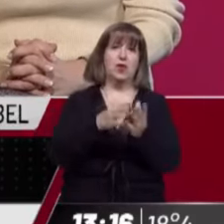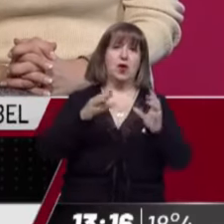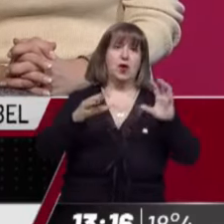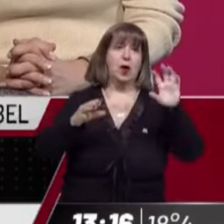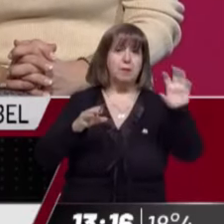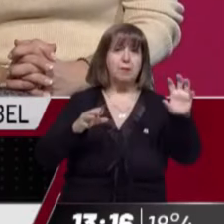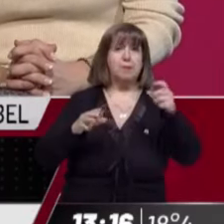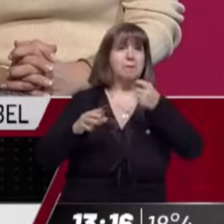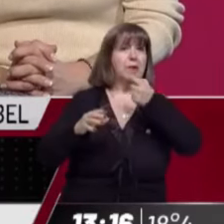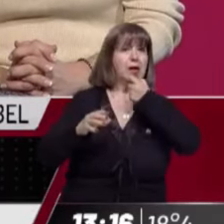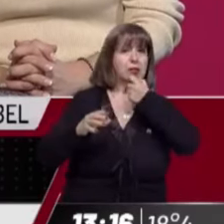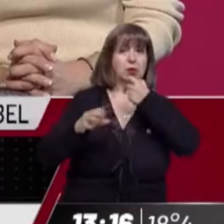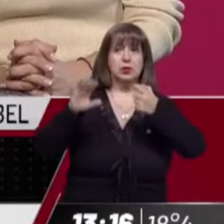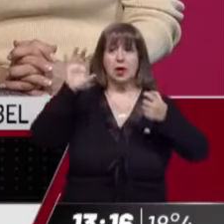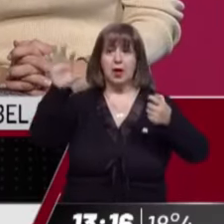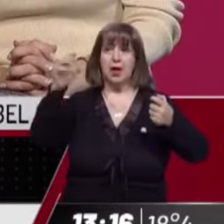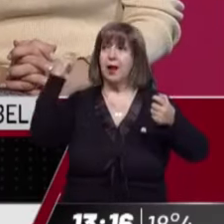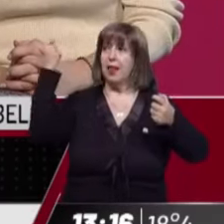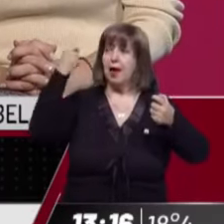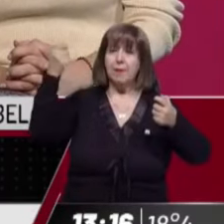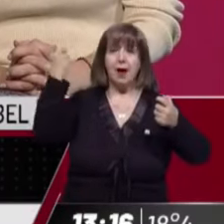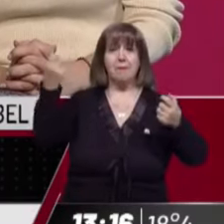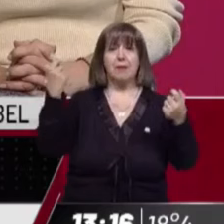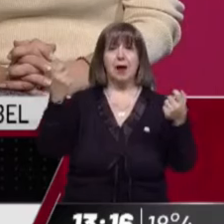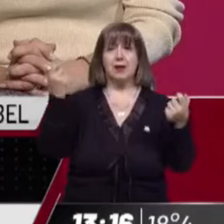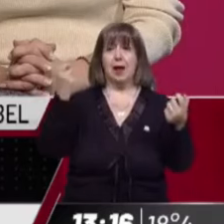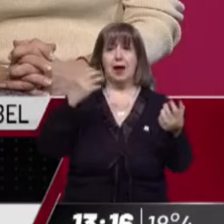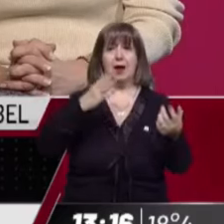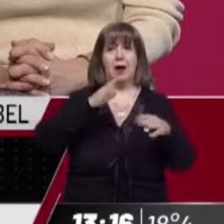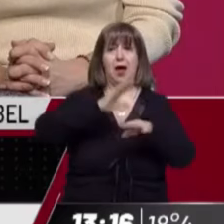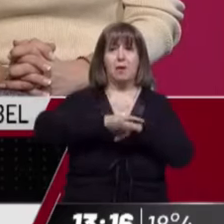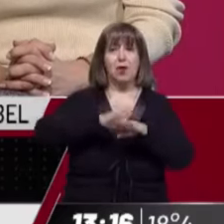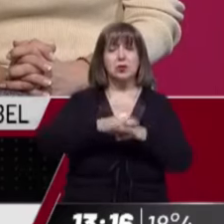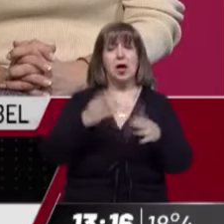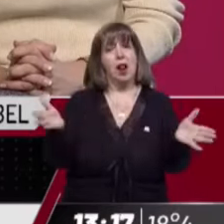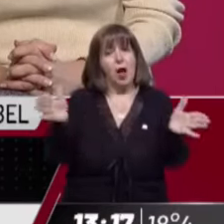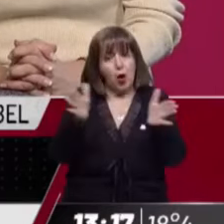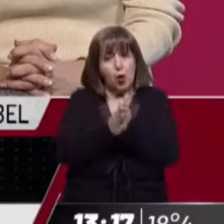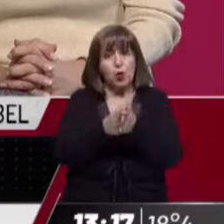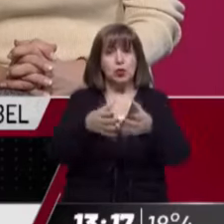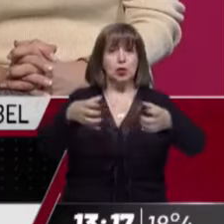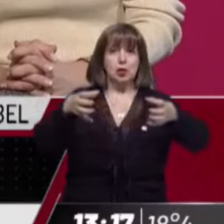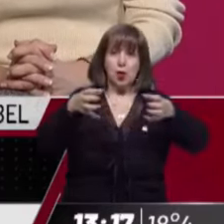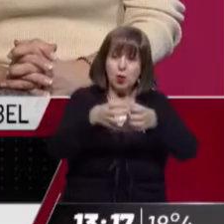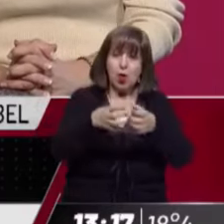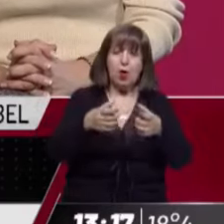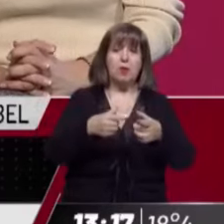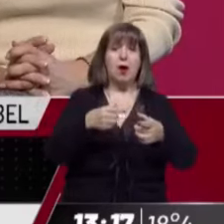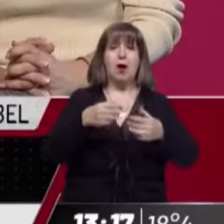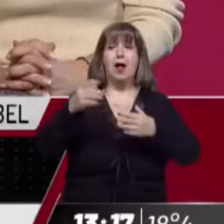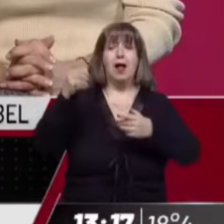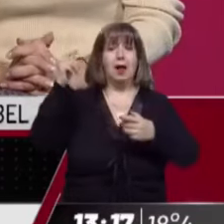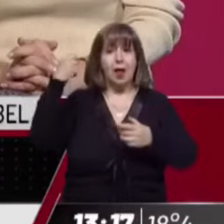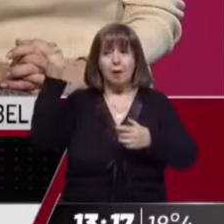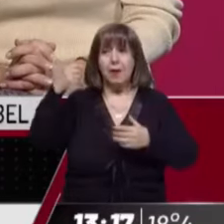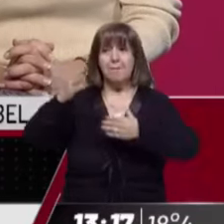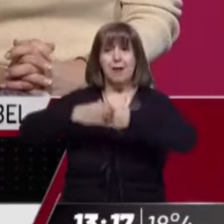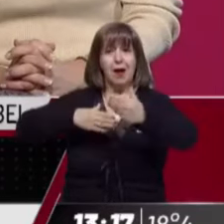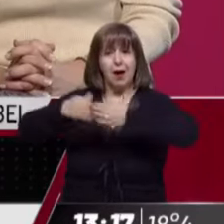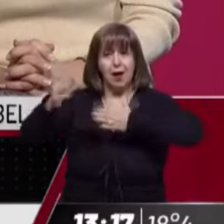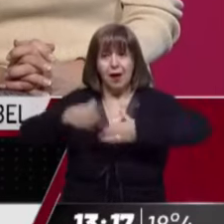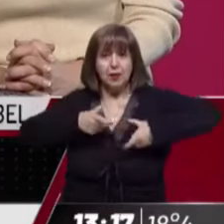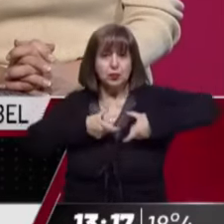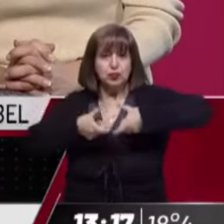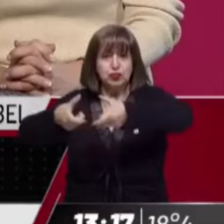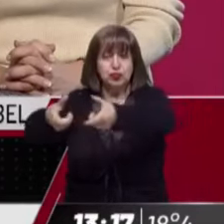tantos años, tenga responsabilidad uno, tenga responsabilidad otro. Mendoza dice, La Pampa tiene que hacer obras, hay que hacer obras en